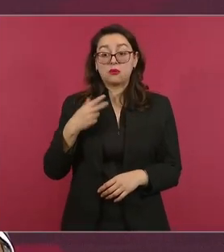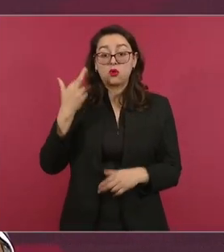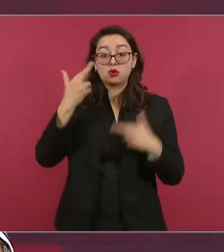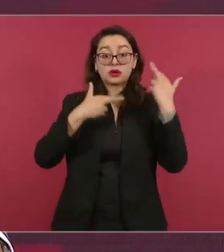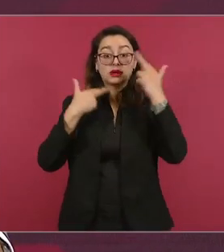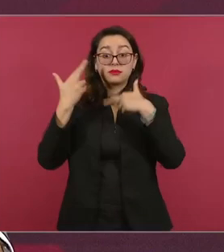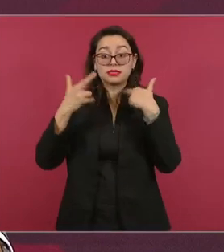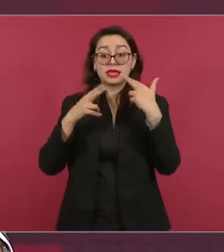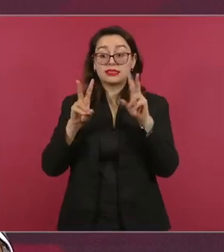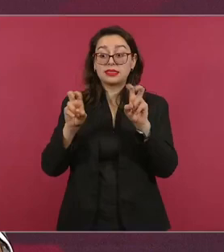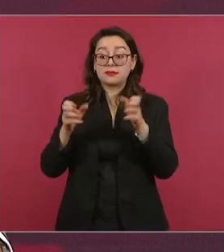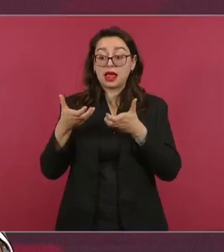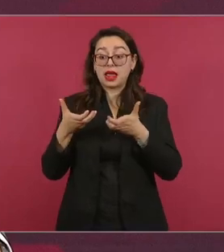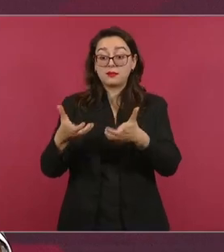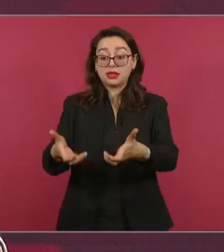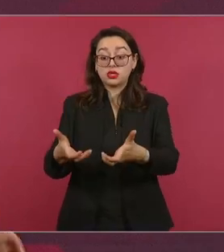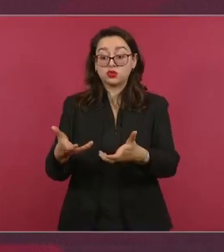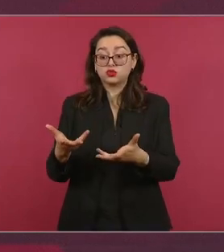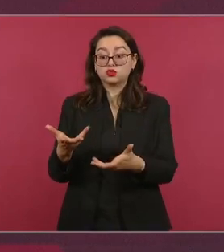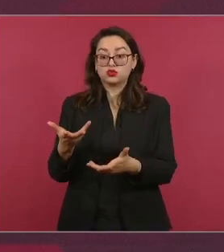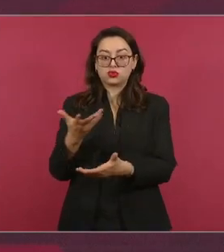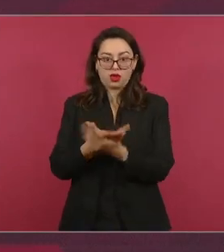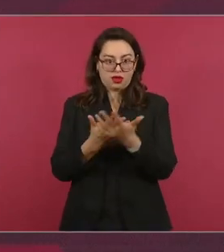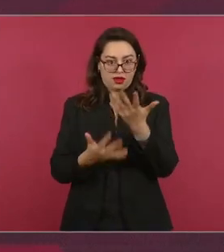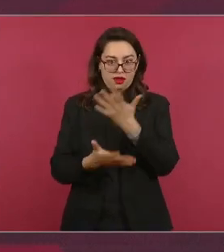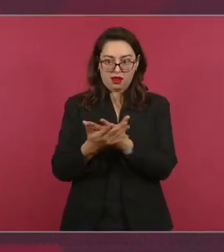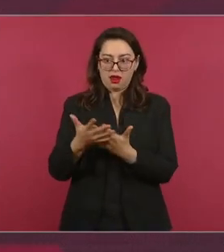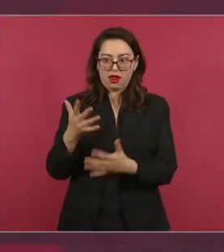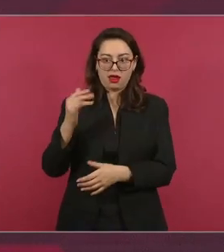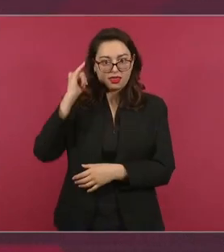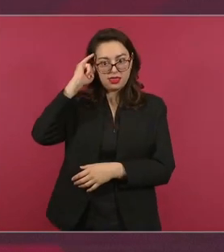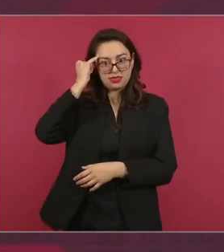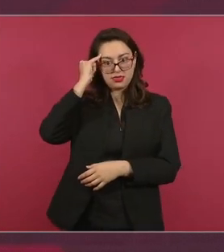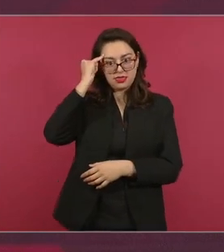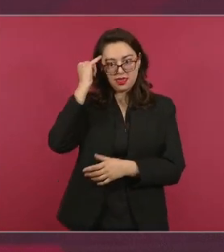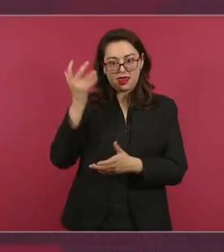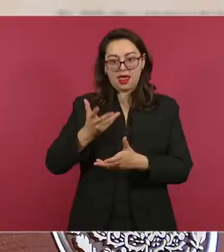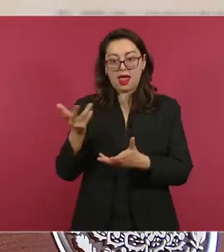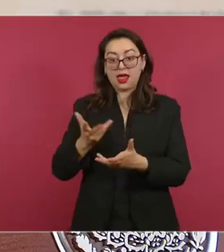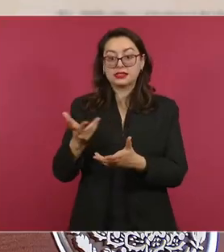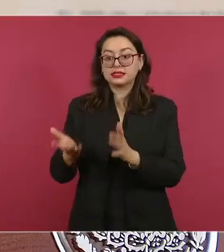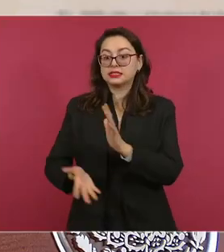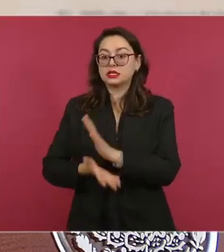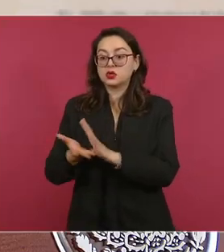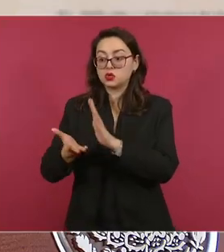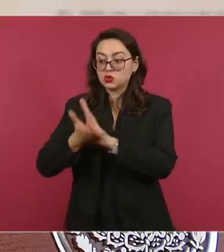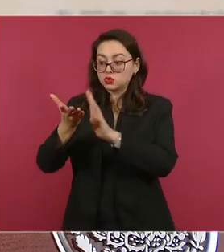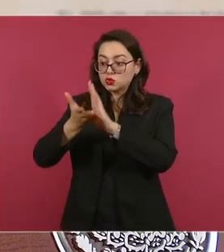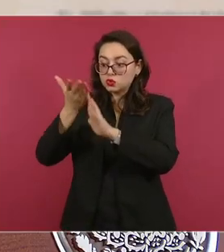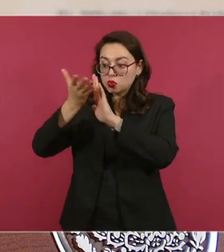lo de caminos artesanales, que quiero